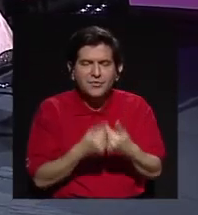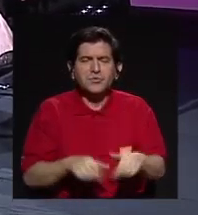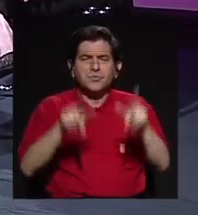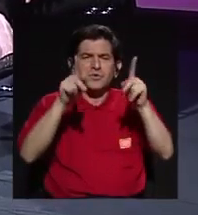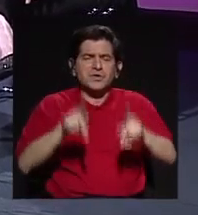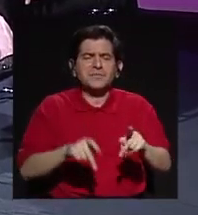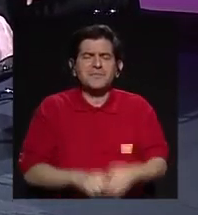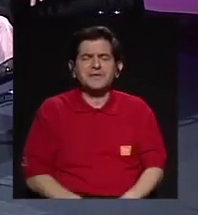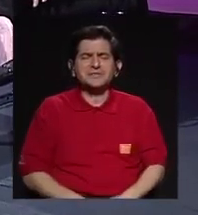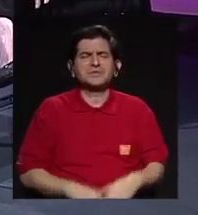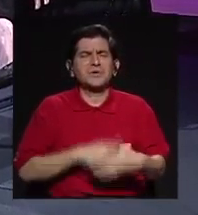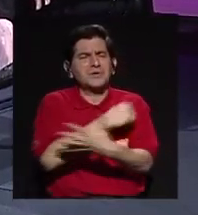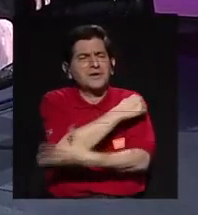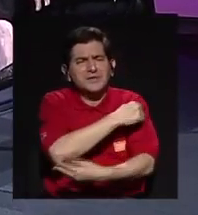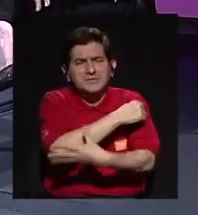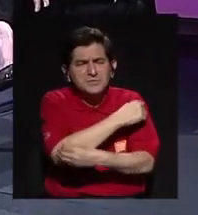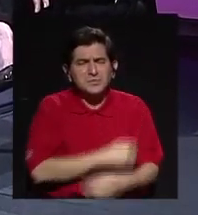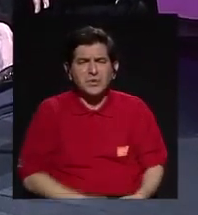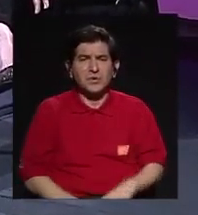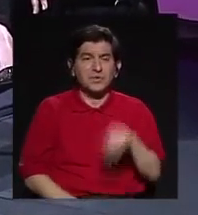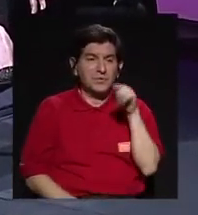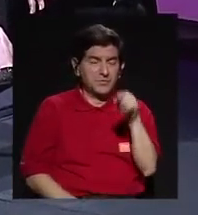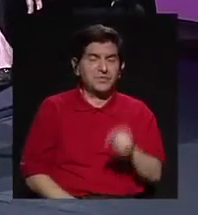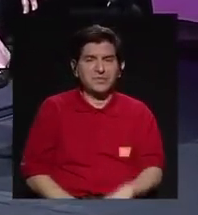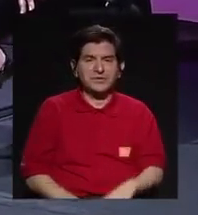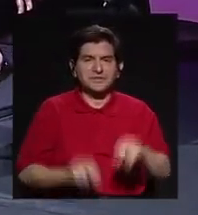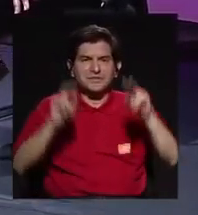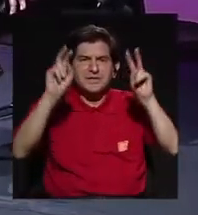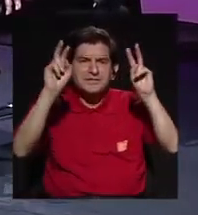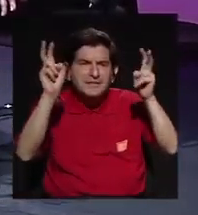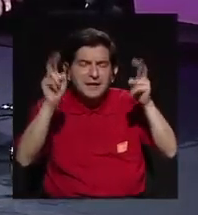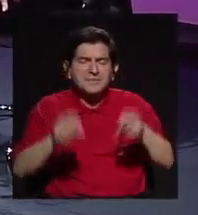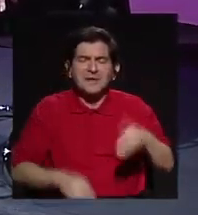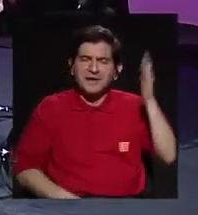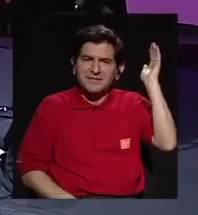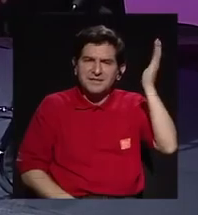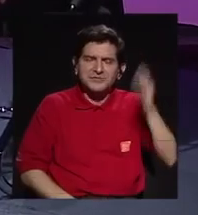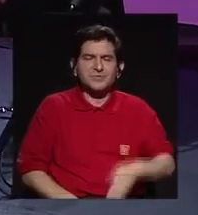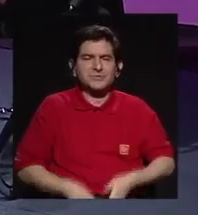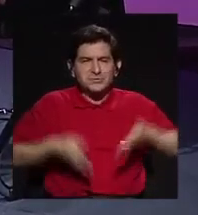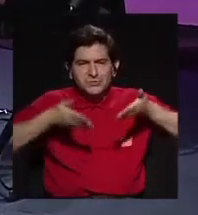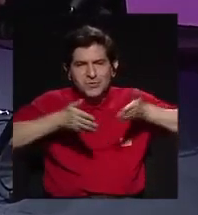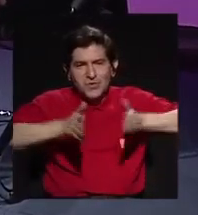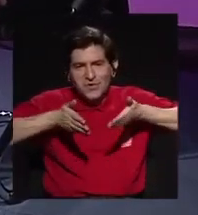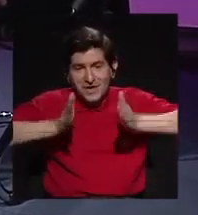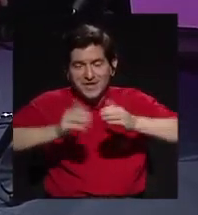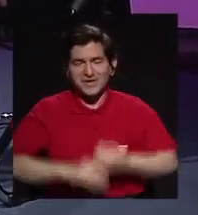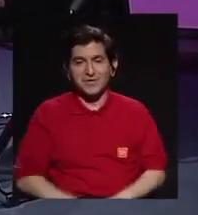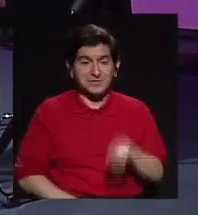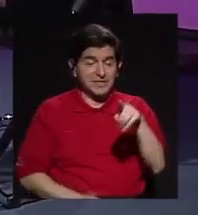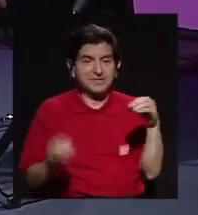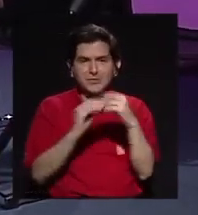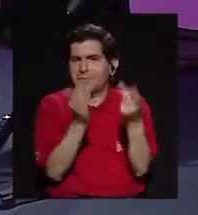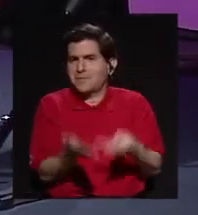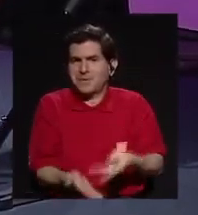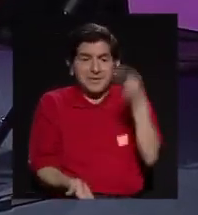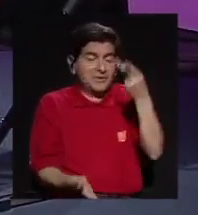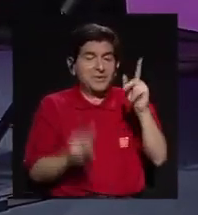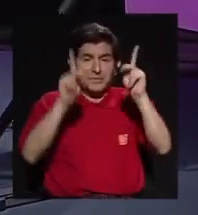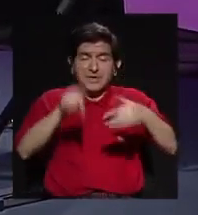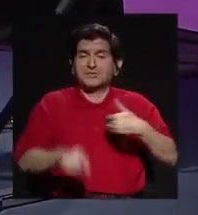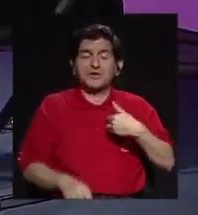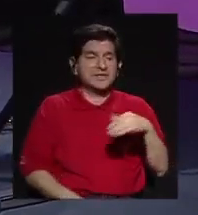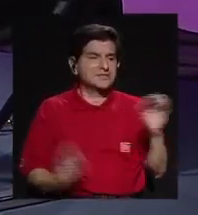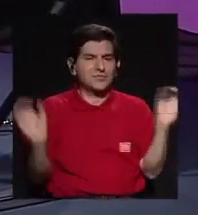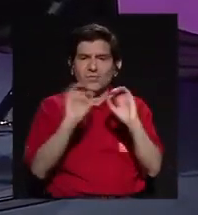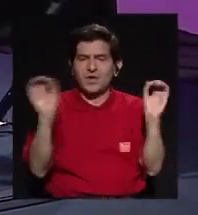desposeídos y más excluidos, que es el discurso de los hijos y las hijas. Totalmente, porque los hijos son la cosa más valiosa que tiene la gente cuando no